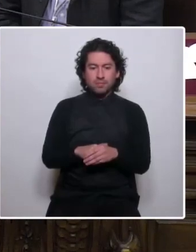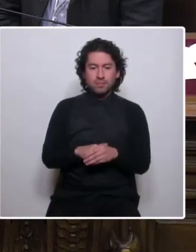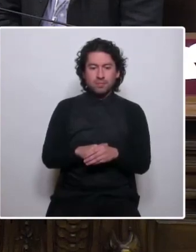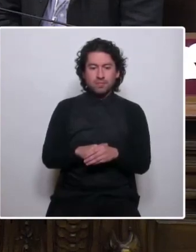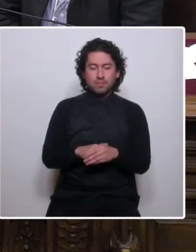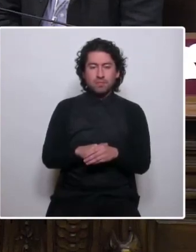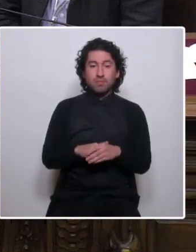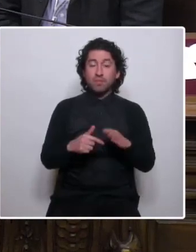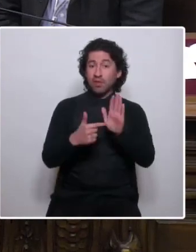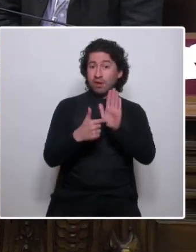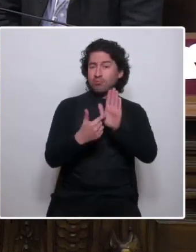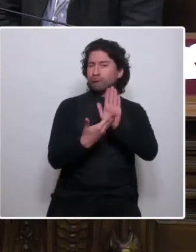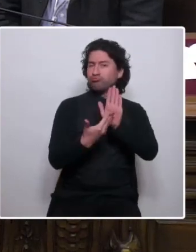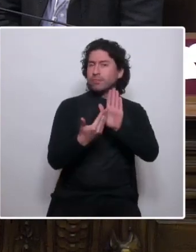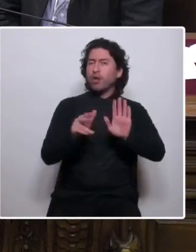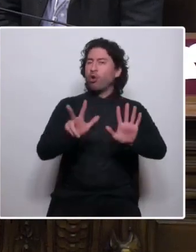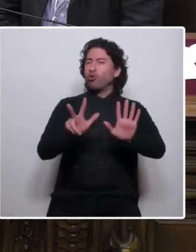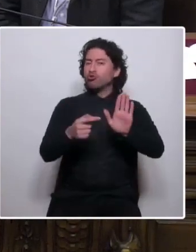En la página 8,